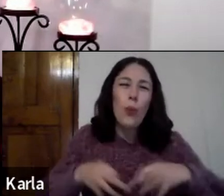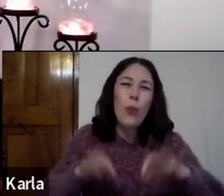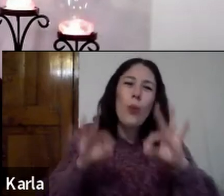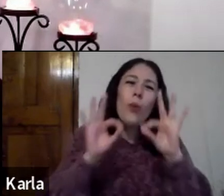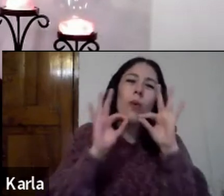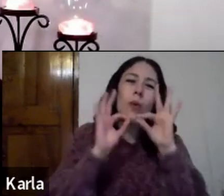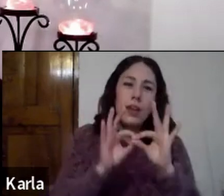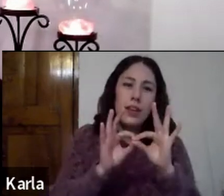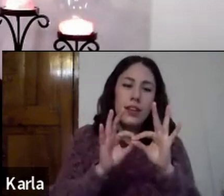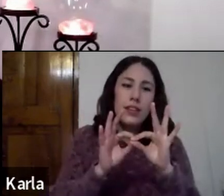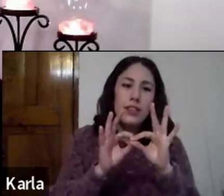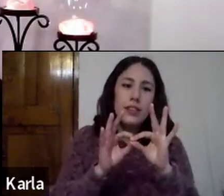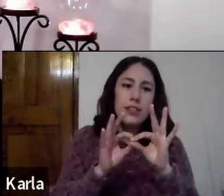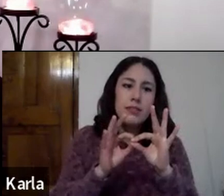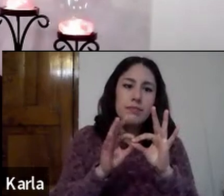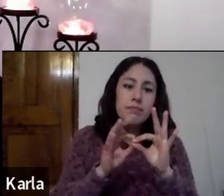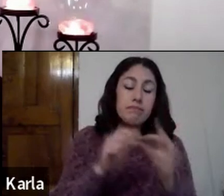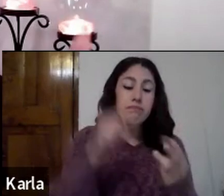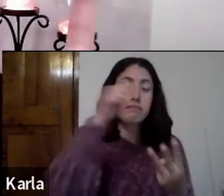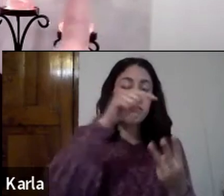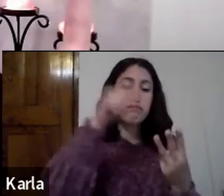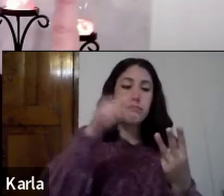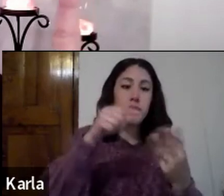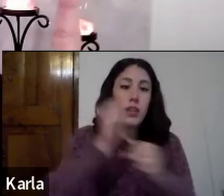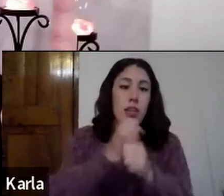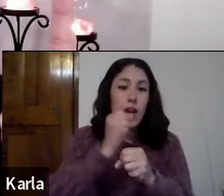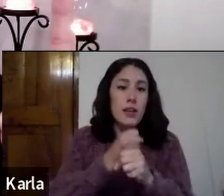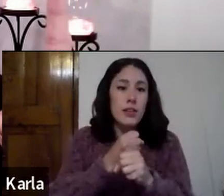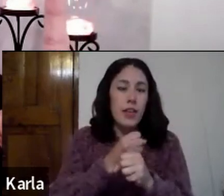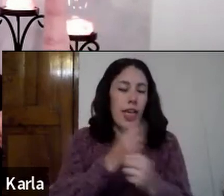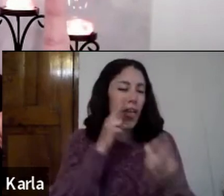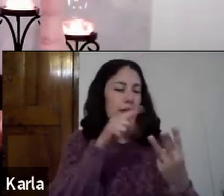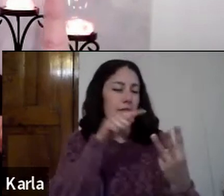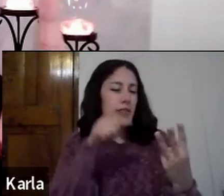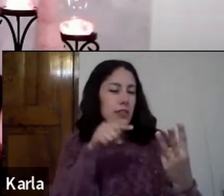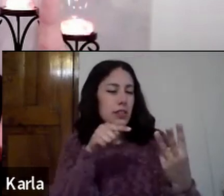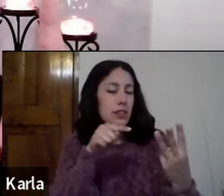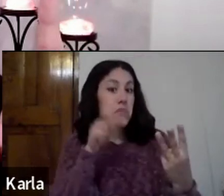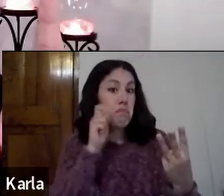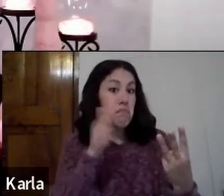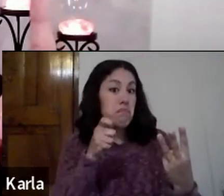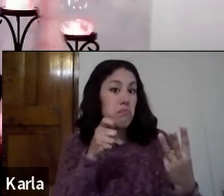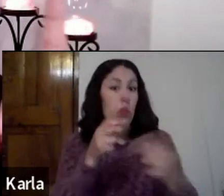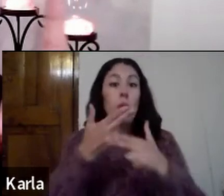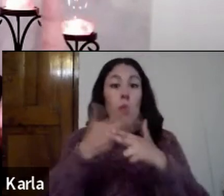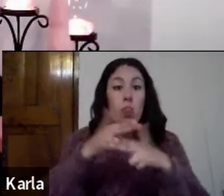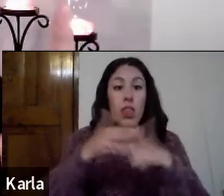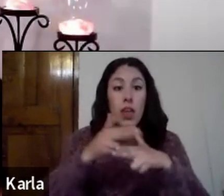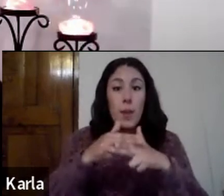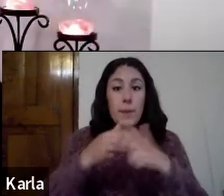el ver estas tres prácticas de cuaresma como una herramienta en nuestra vida para